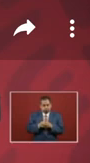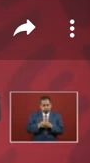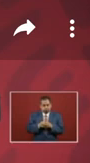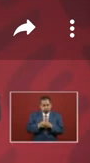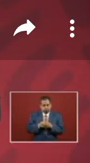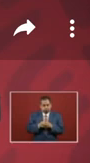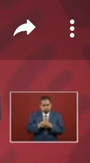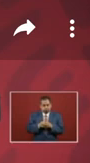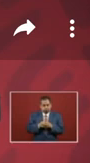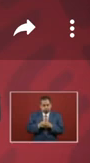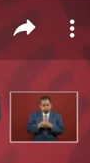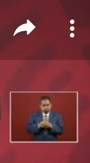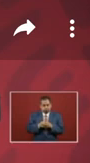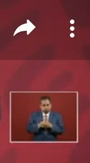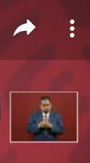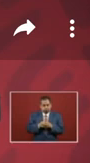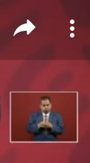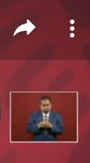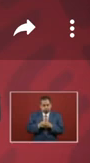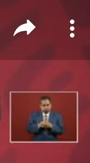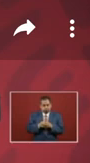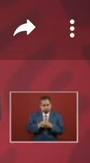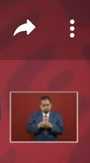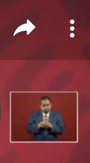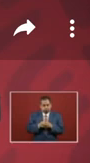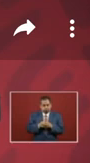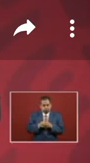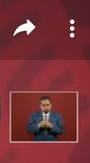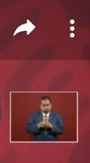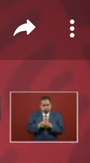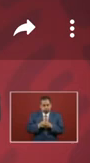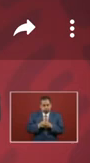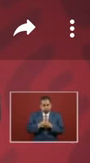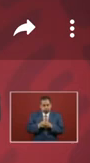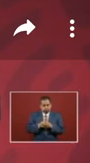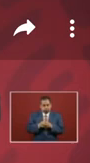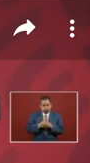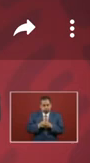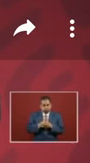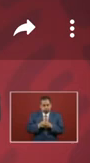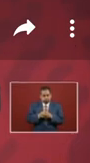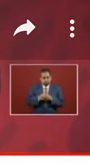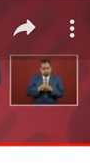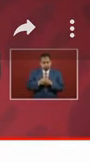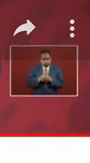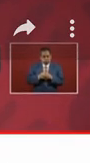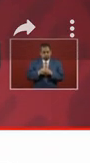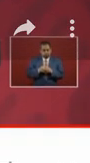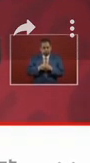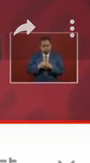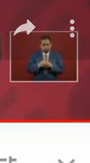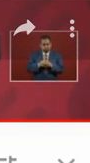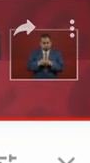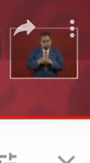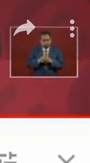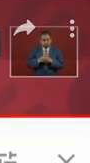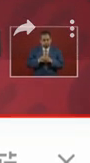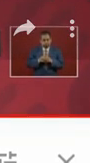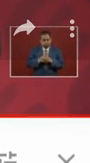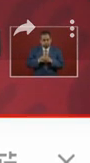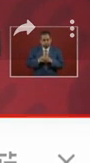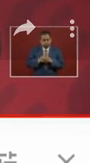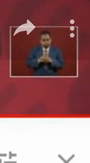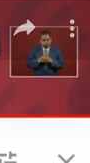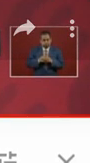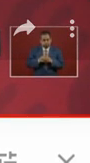Señor presidente, los trabajadores de Mexicana de Aviación solicitamos que nos apoyen para que se nos haga